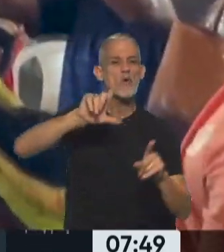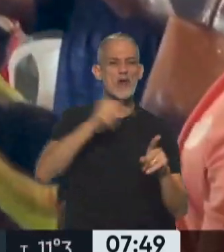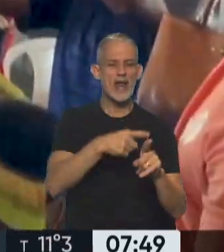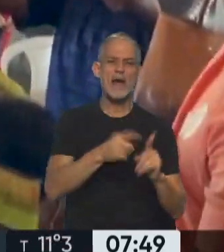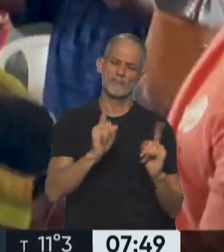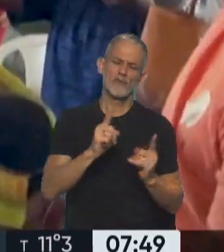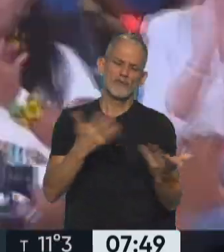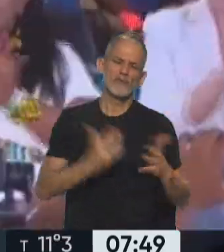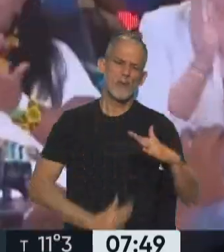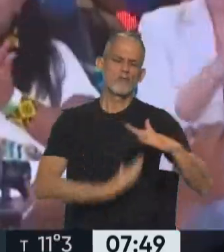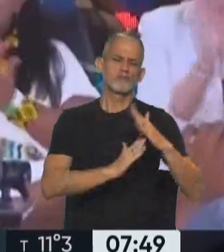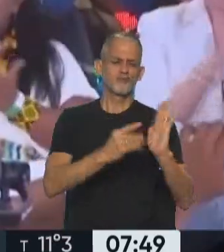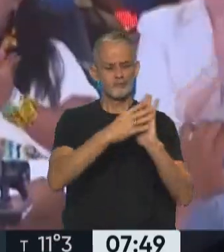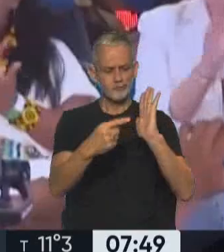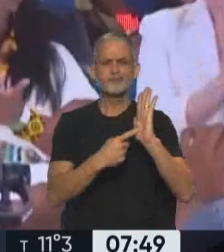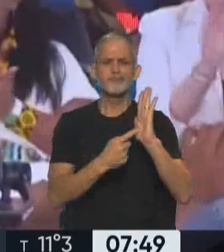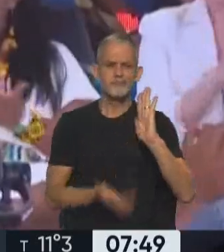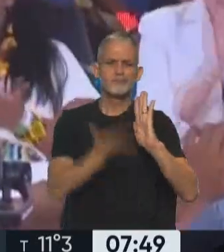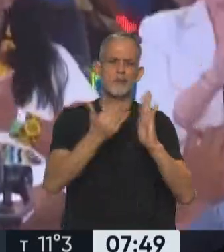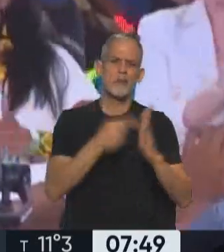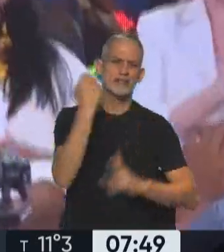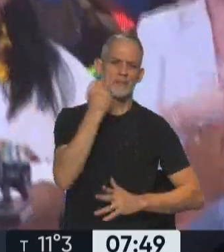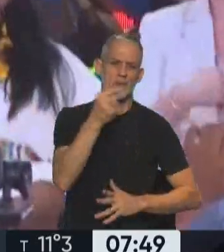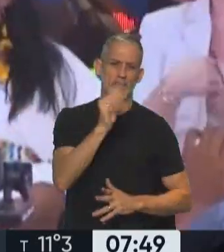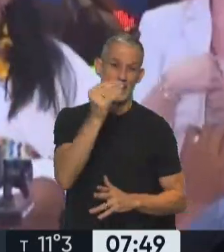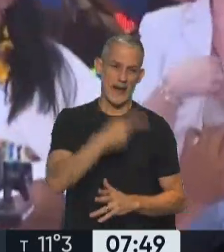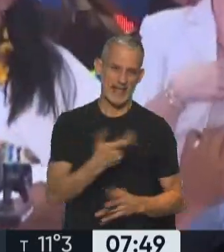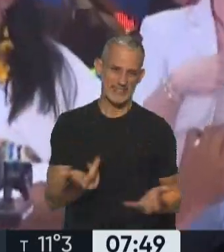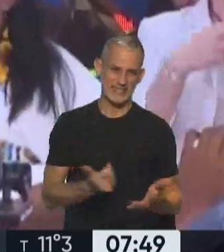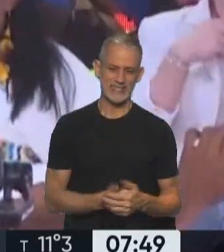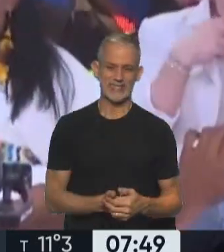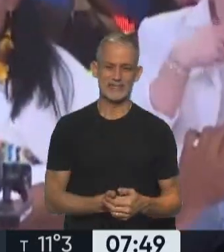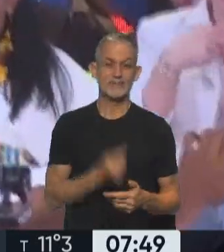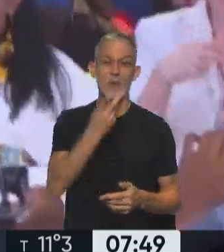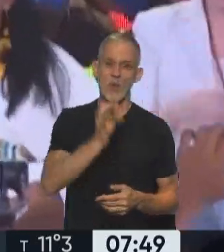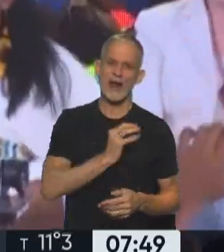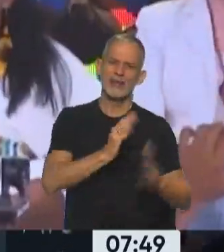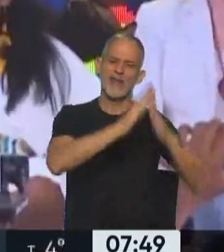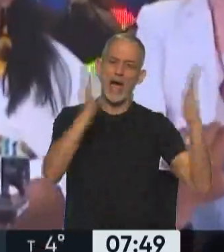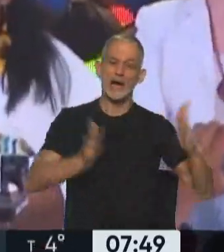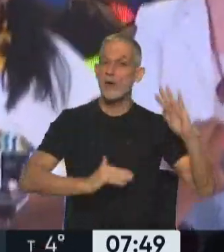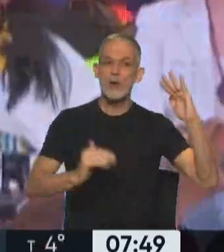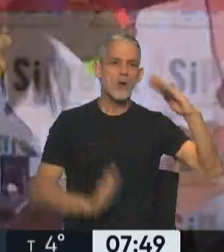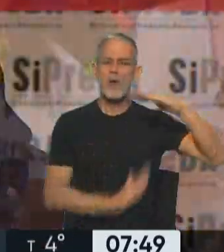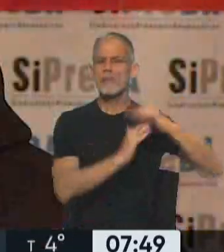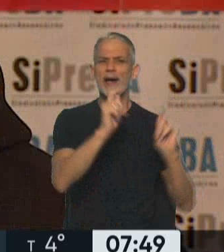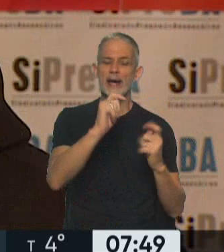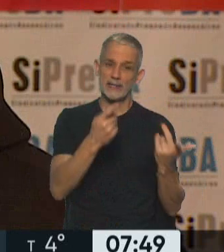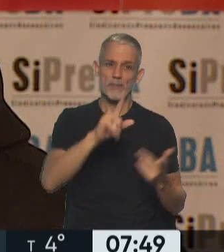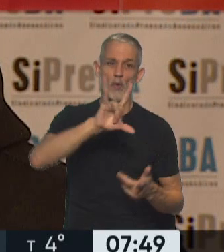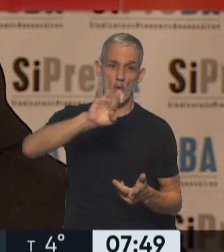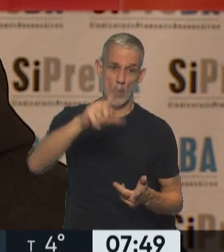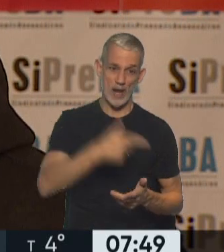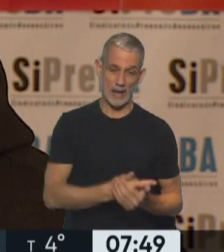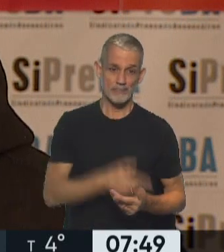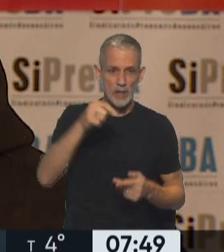sigue siendo el referente político más importante de Brasil, claramente en los últimos 40 años, ¿no? Hoy arranca oficialmente